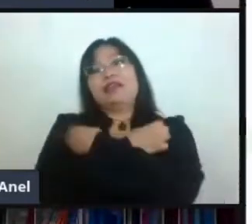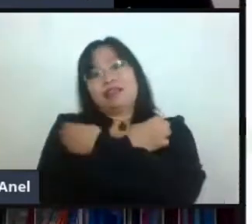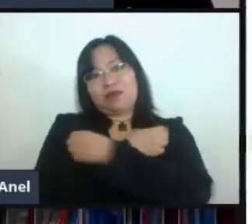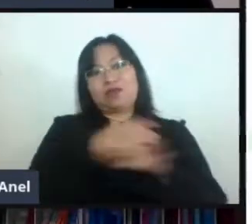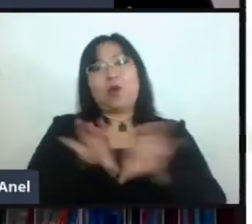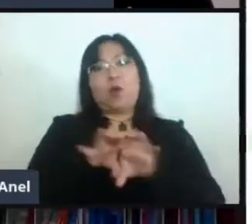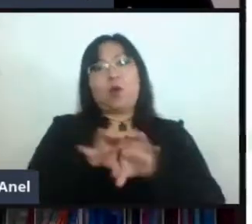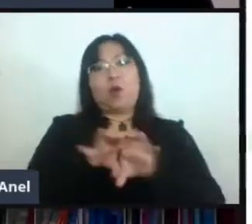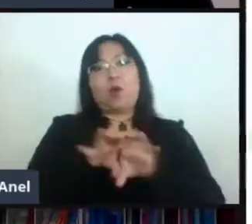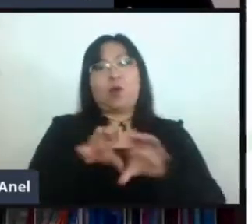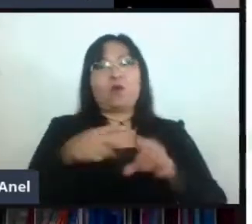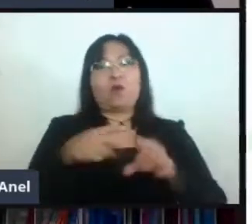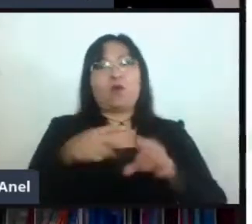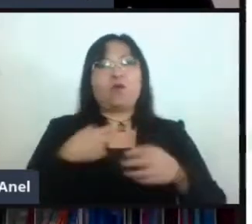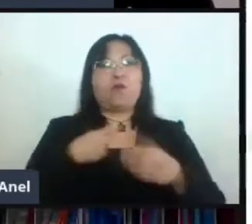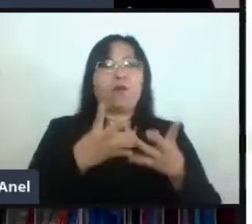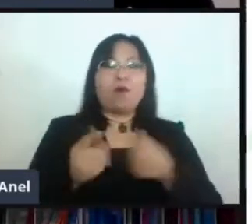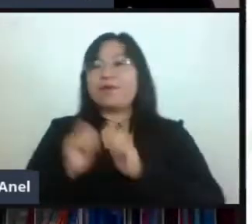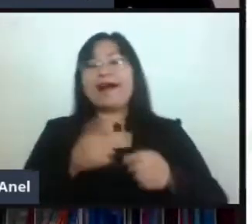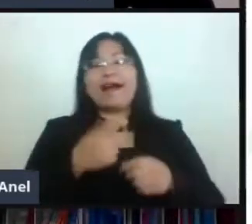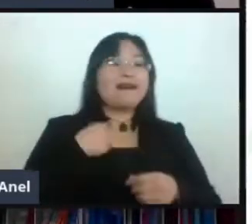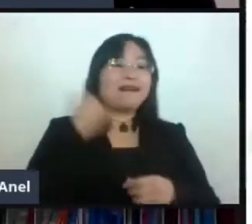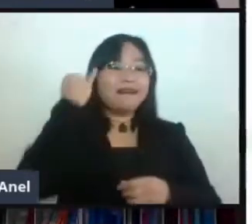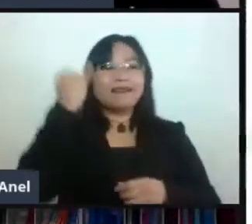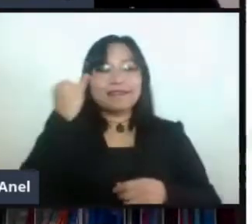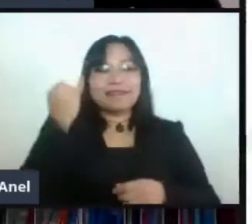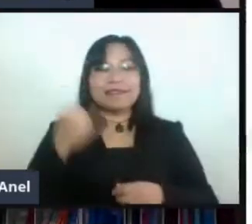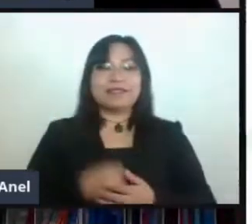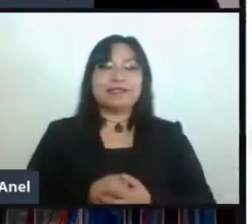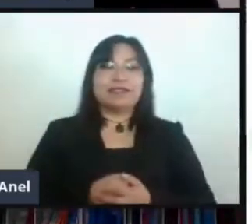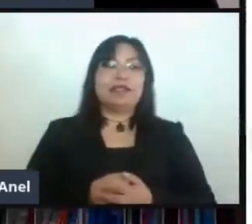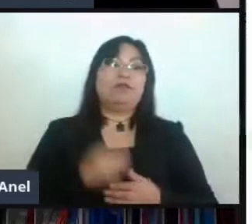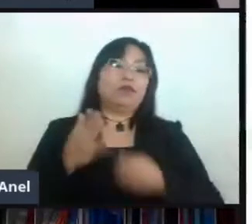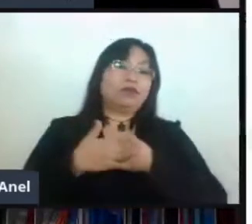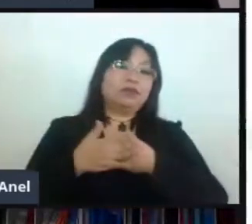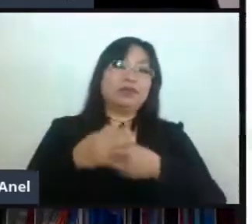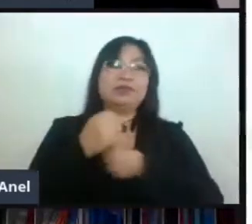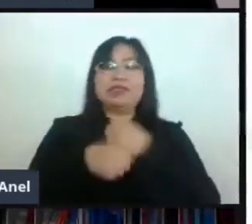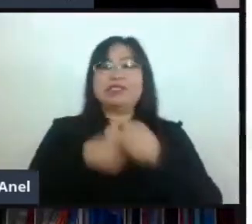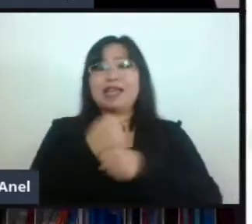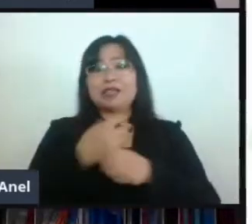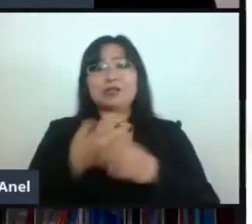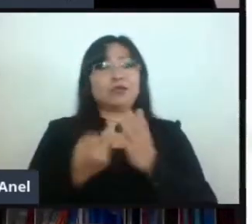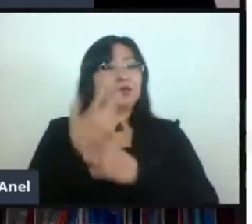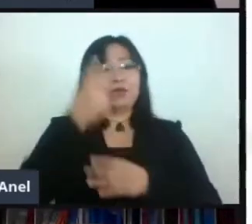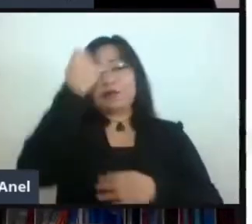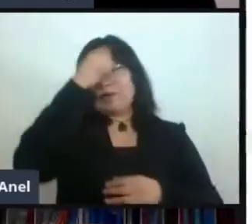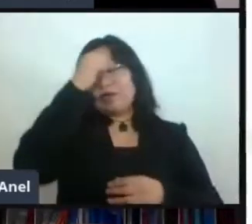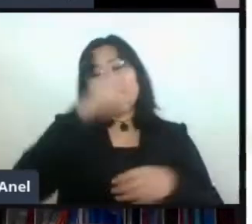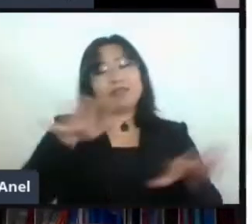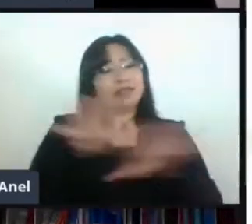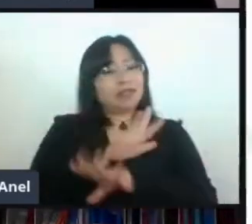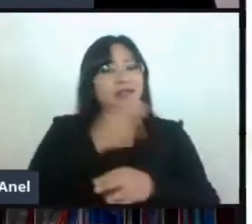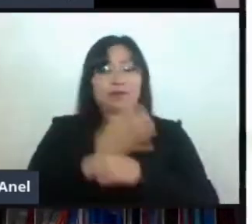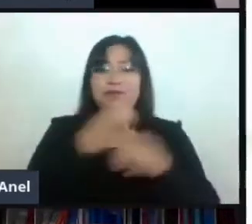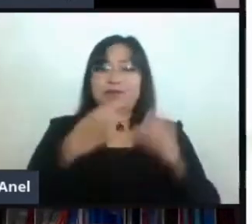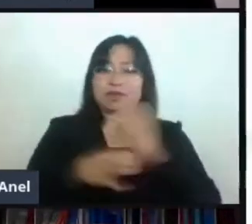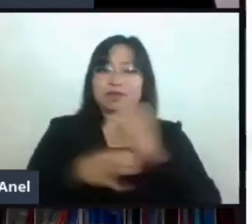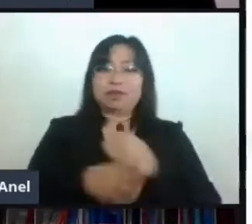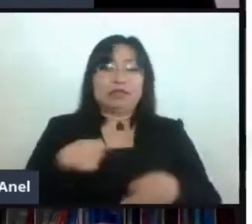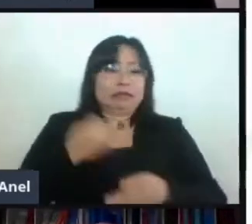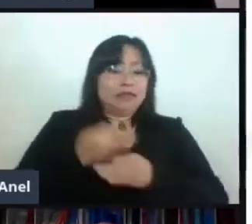de esta praxis, de esta práctica, la teoría de los próximos años. Y eso creo que estamos en un momento sumamente importante para